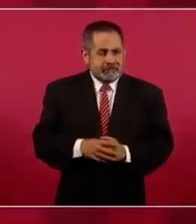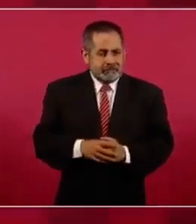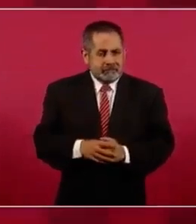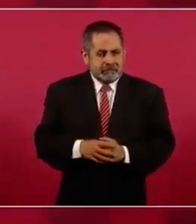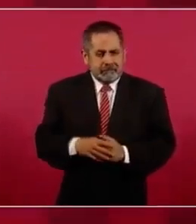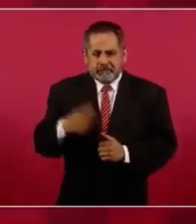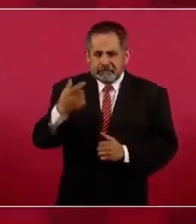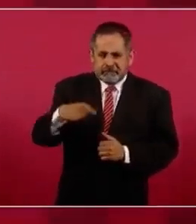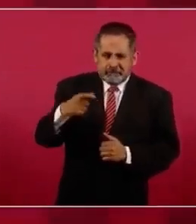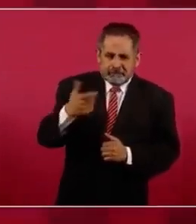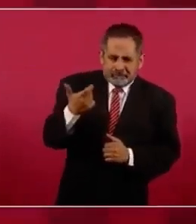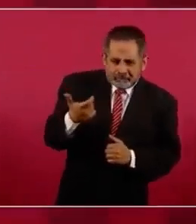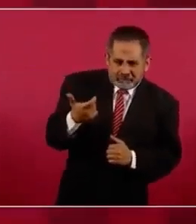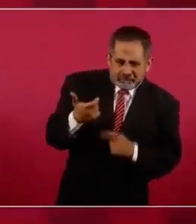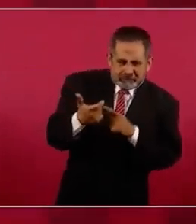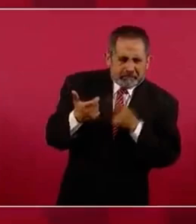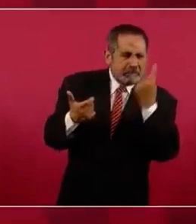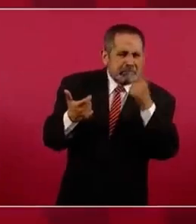¿dinero para qué?